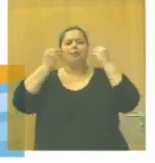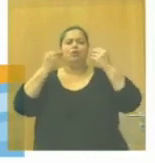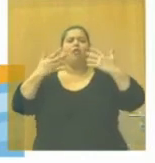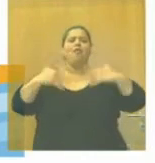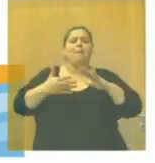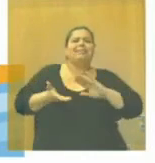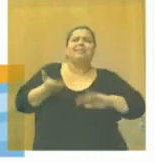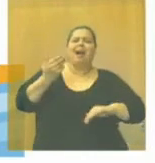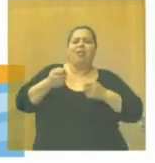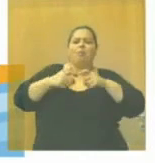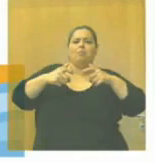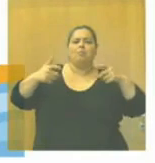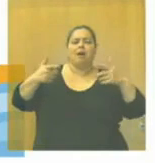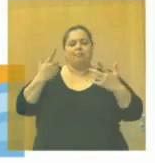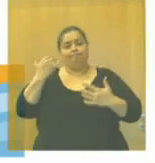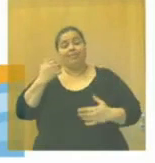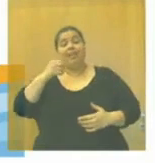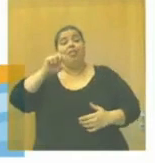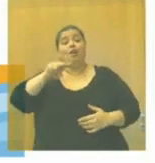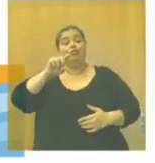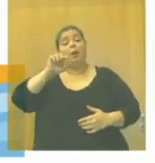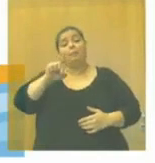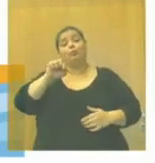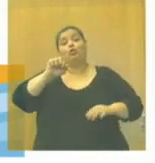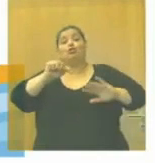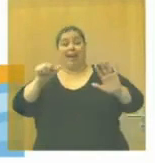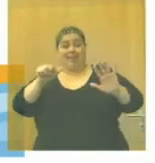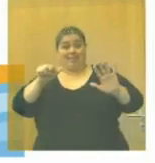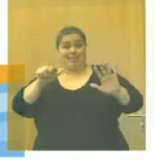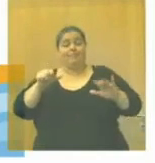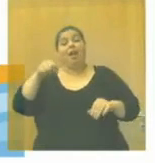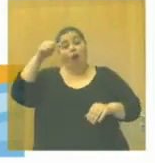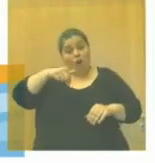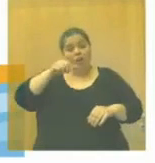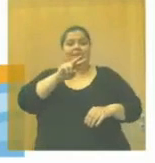Uruguay y hablaba de 12.6 por 100.000. Hoy estamos en